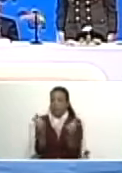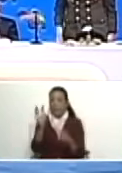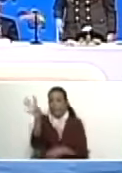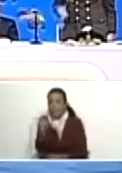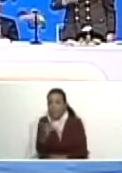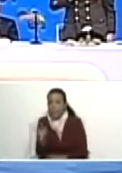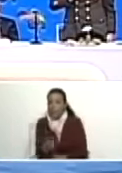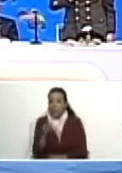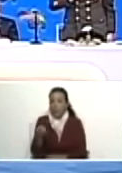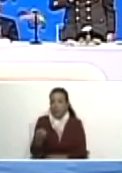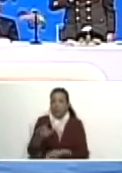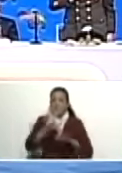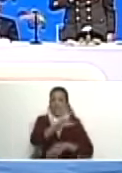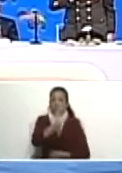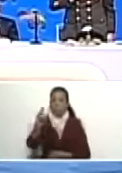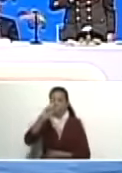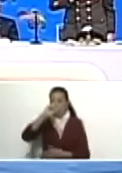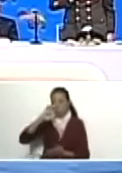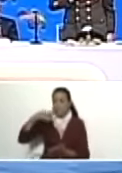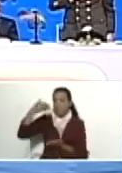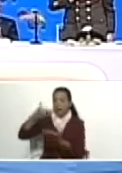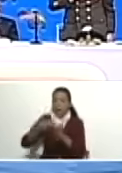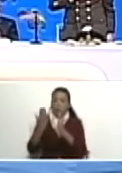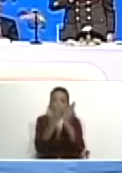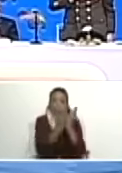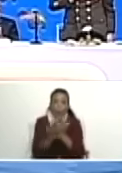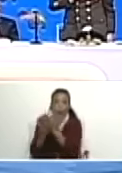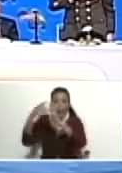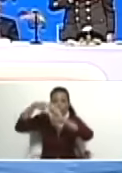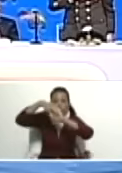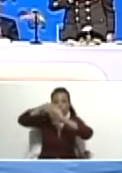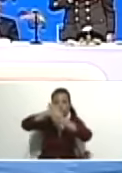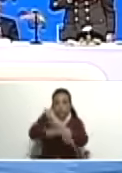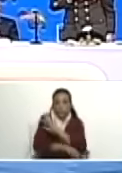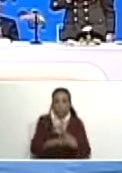Guayana Esequiba de hace 50 años, por lo menos hasta acá.